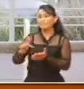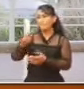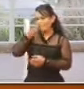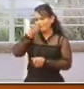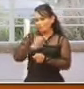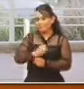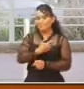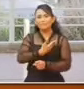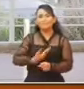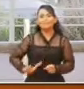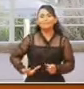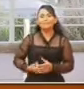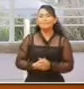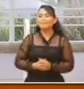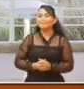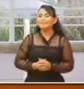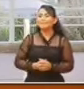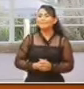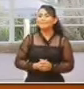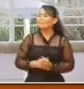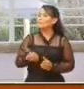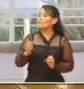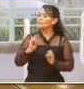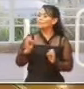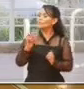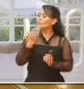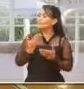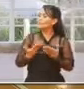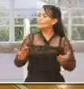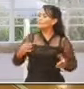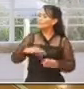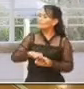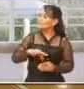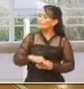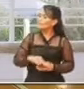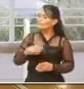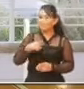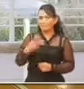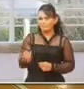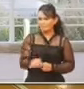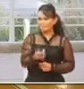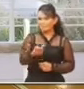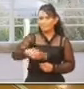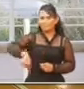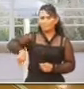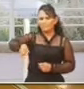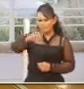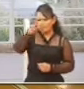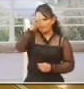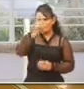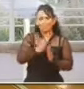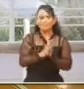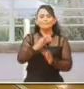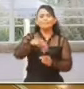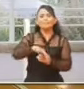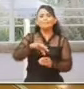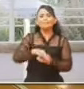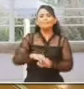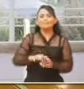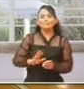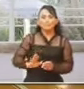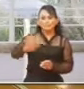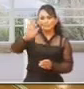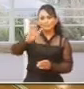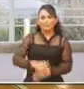presidente. Si no hay alguna otra consideración, procedo a someterlo a votación, por lo que les pregunto, quienes estén por su aprobación, favor de manifestarlo de